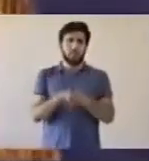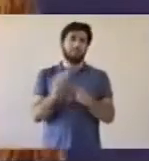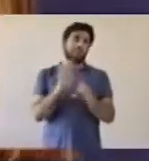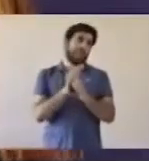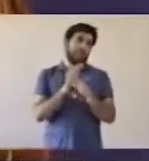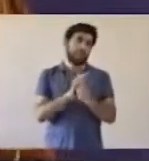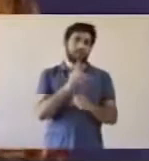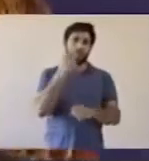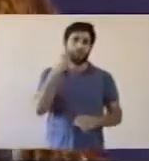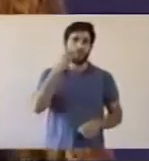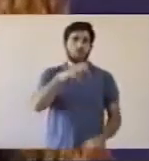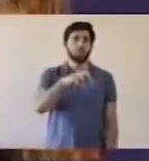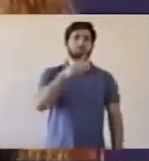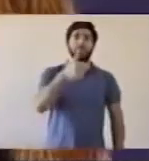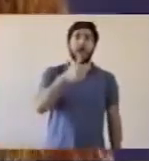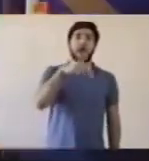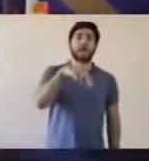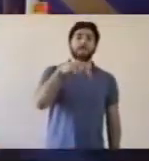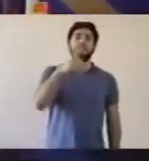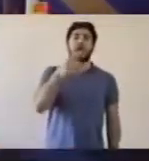ejemplo, panadería,